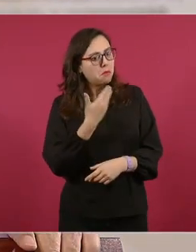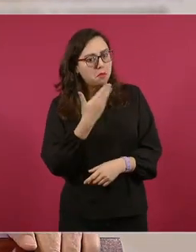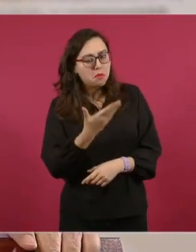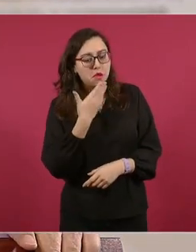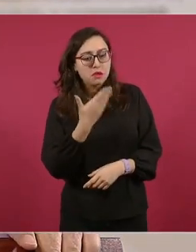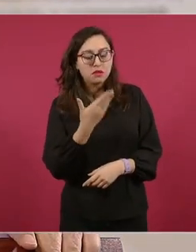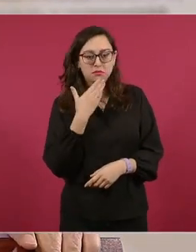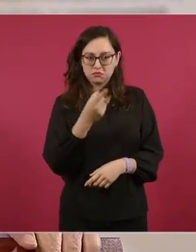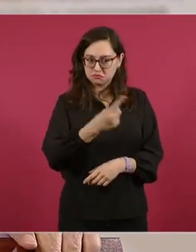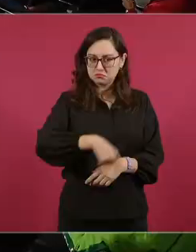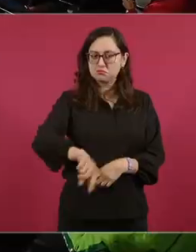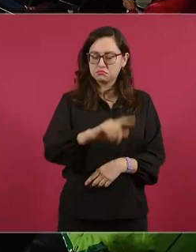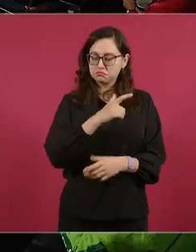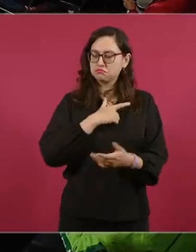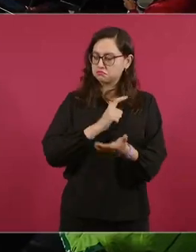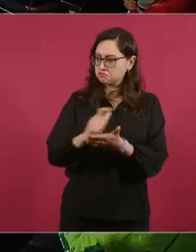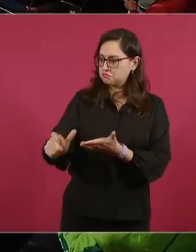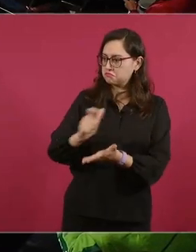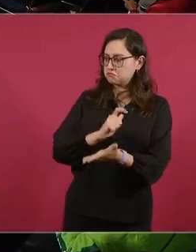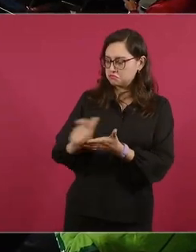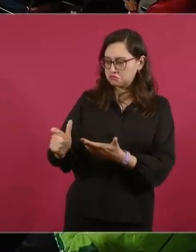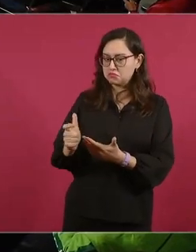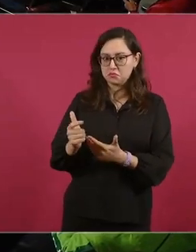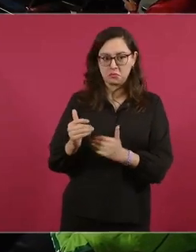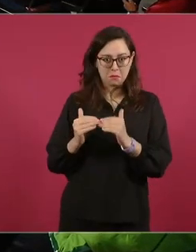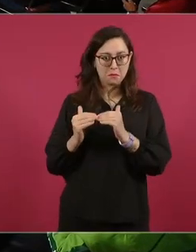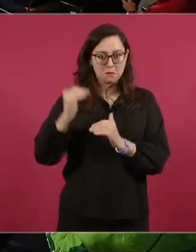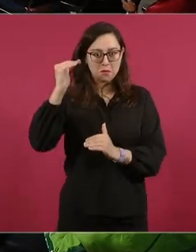decisión de ellos. A mí me tocó